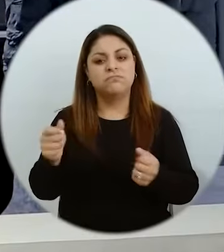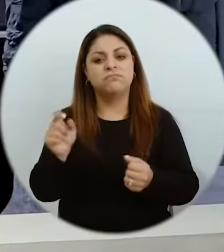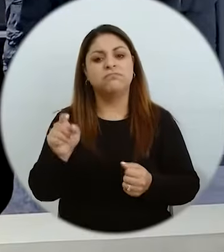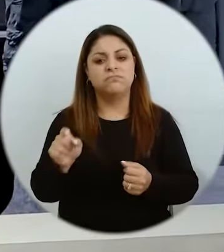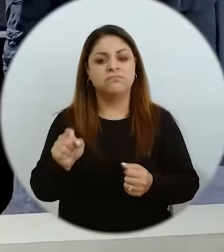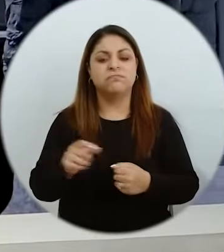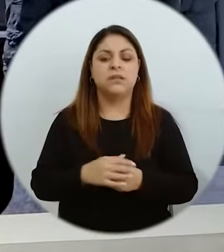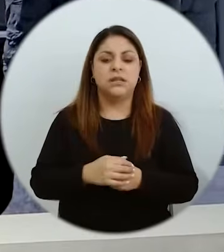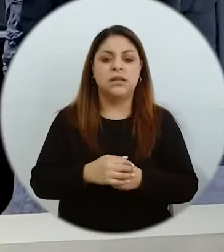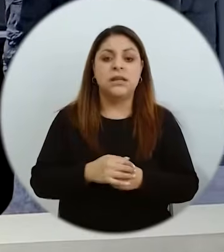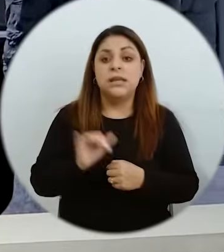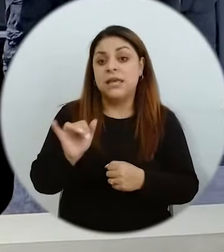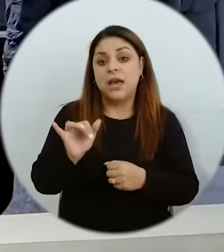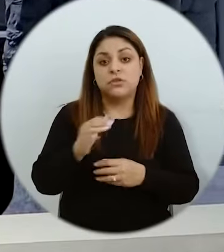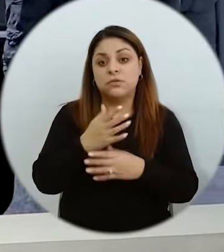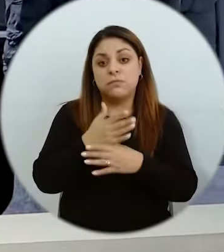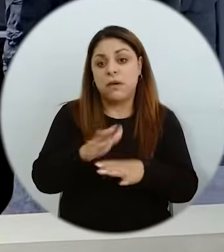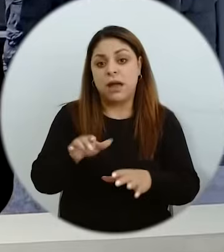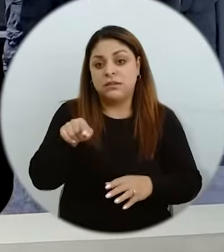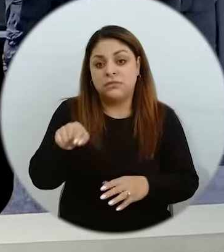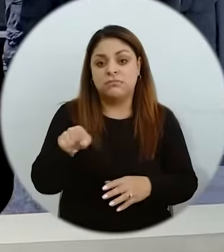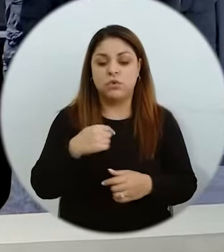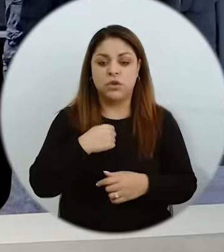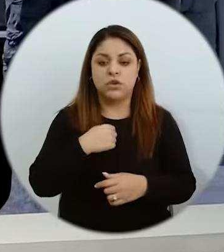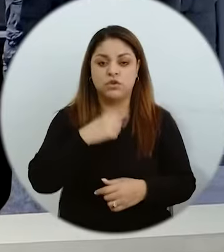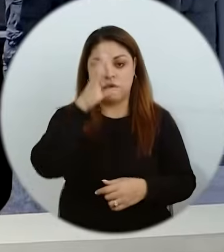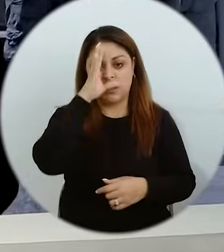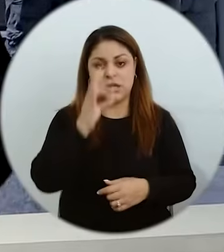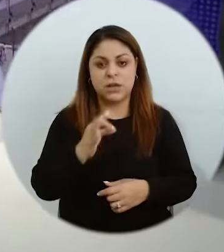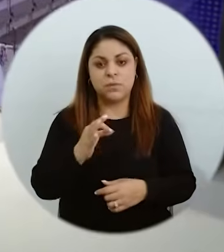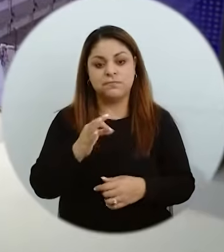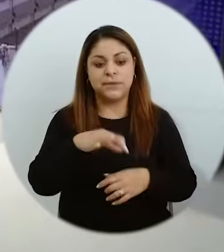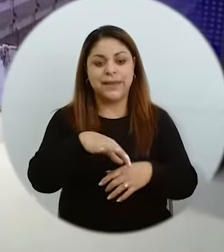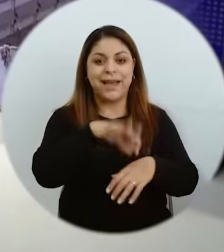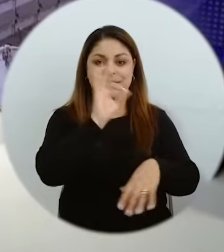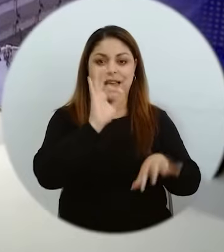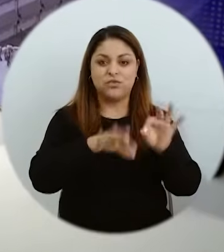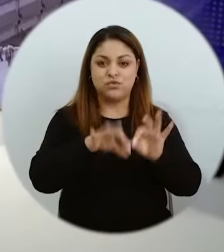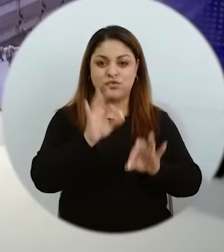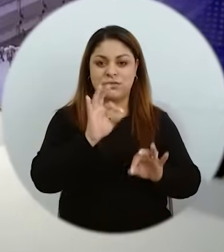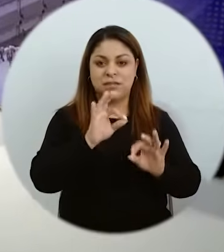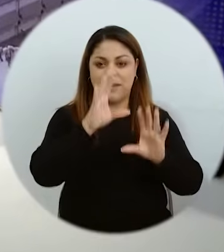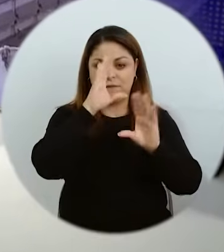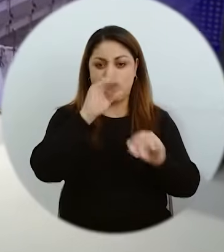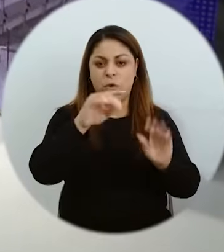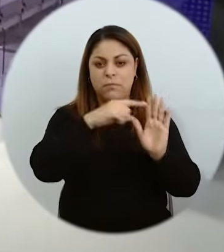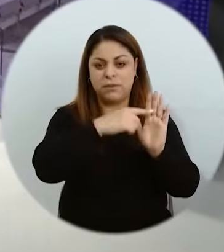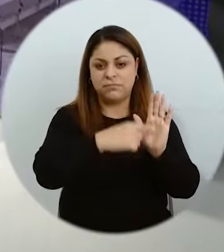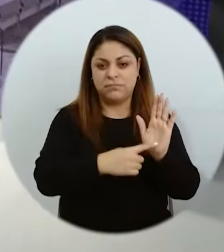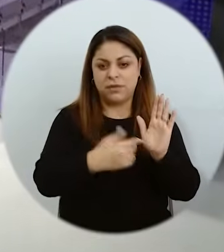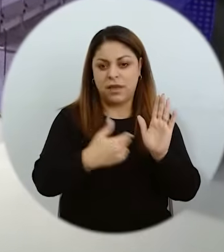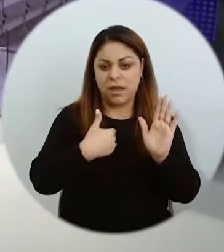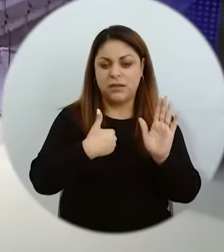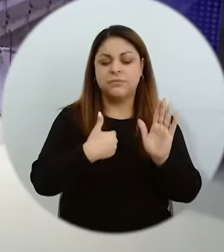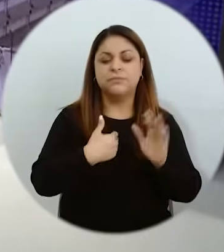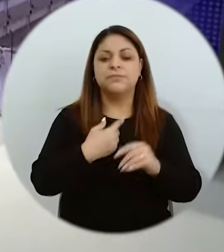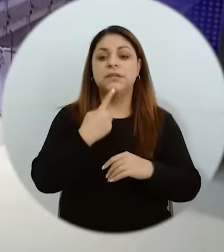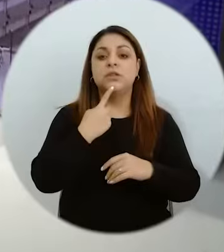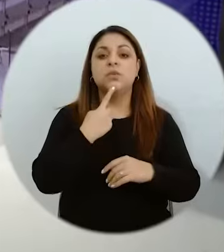que eso hay que abordarlo, y es parte de lo que yo creo que los